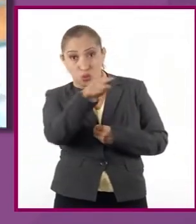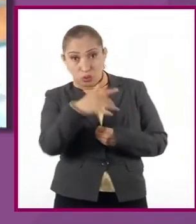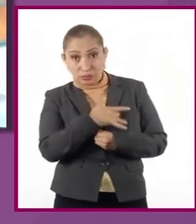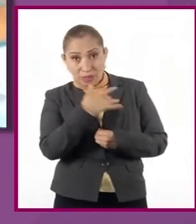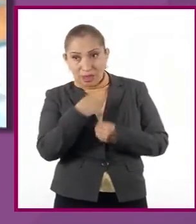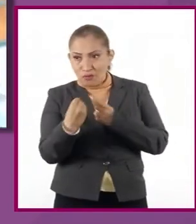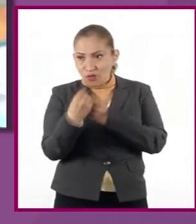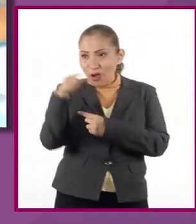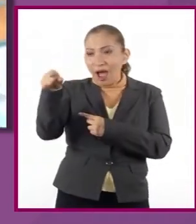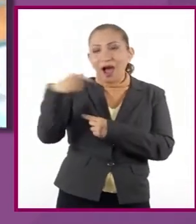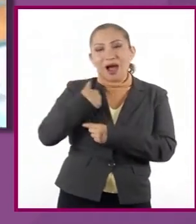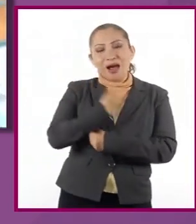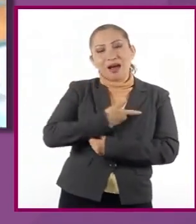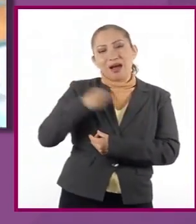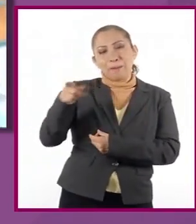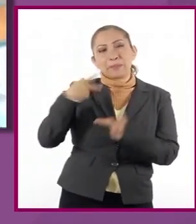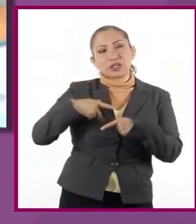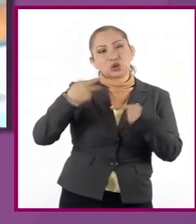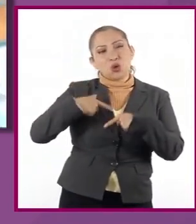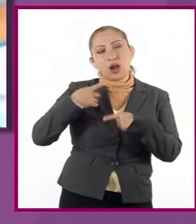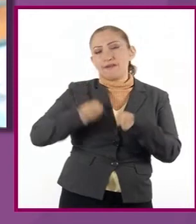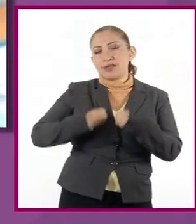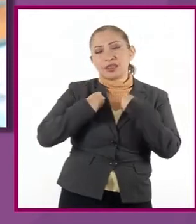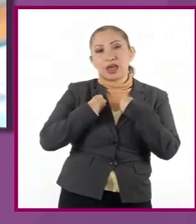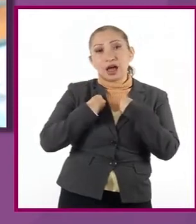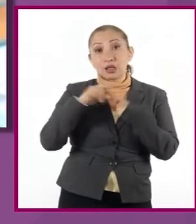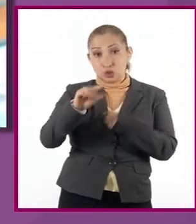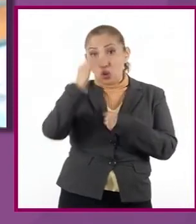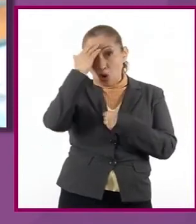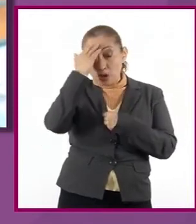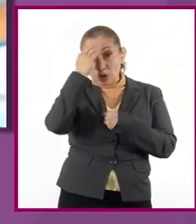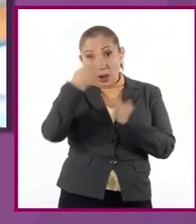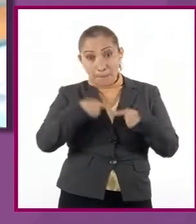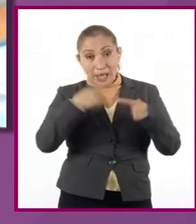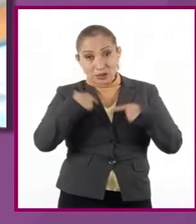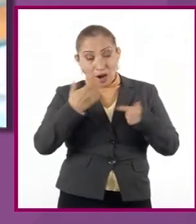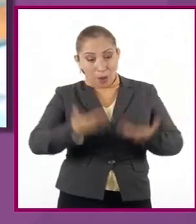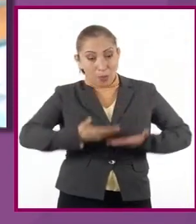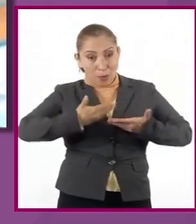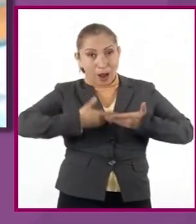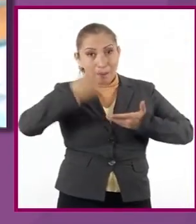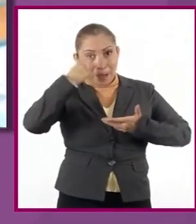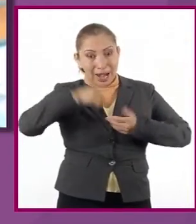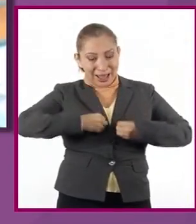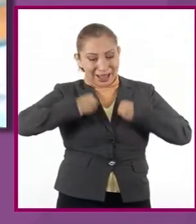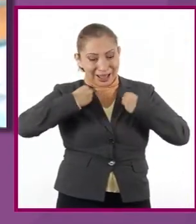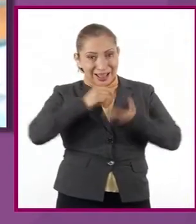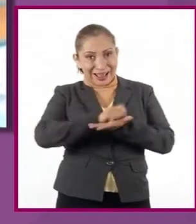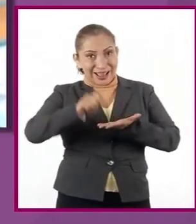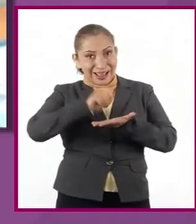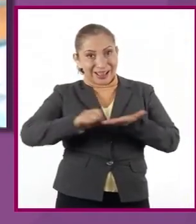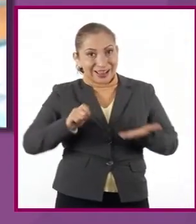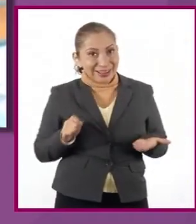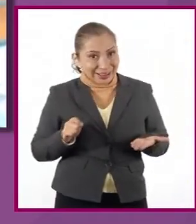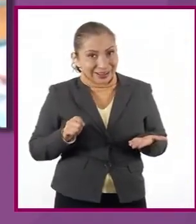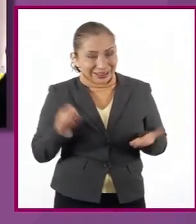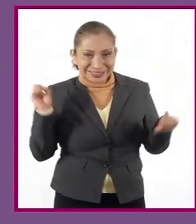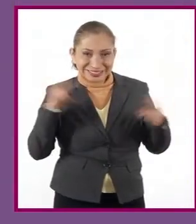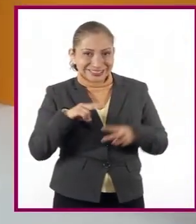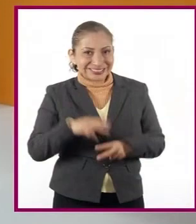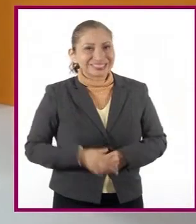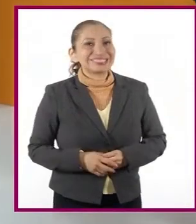sentido inspirados por la biografía de alguien? ¿Conocen a alguien que los motive a escribir su biografía?